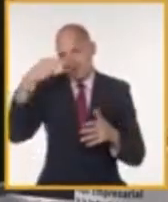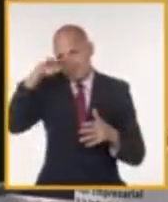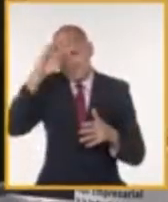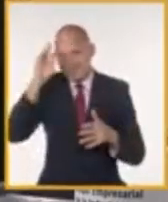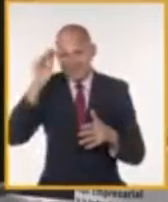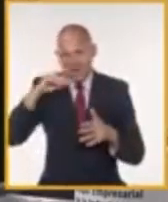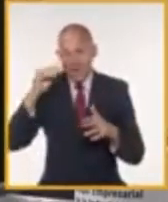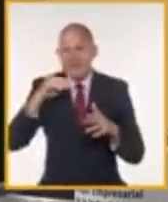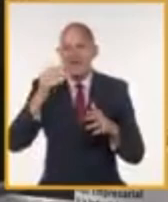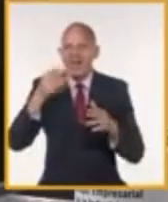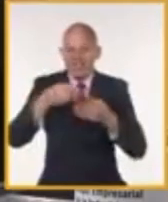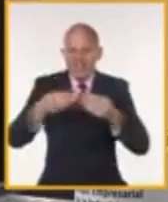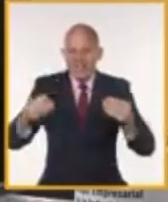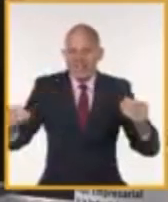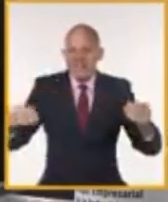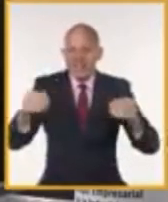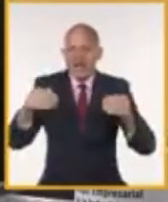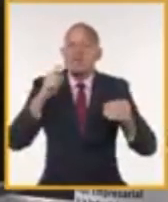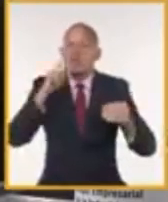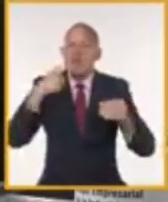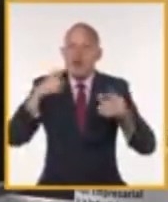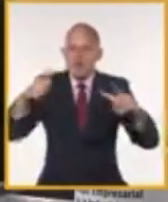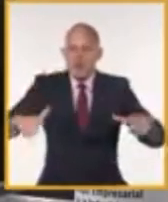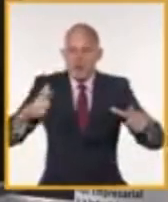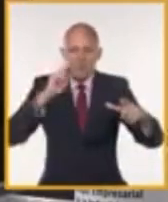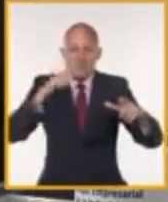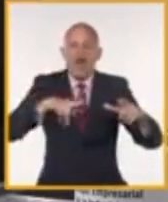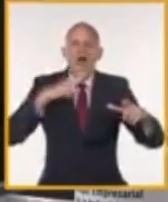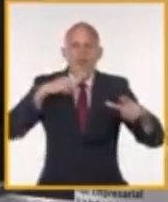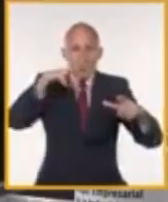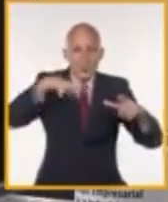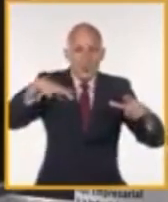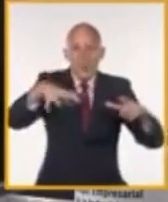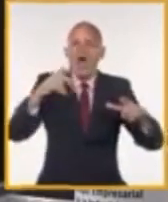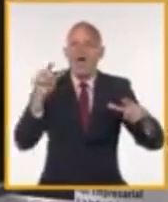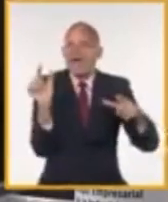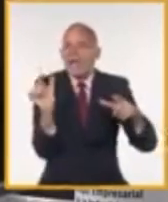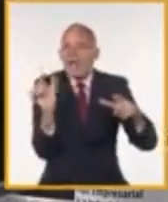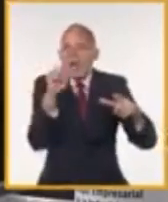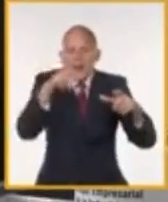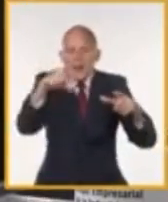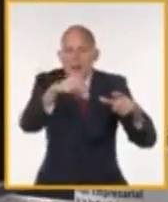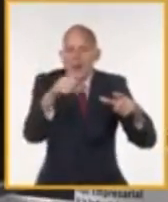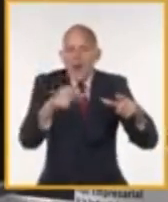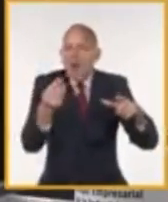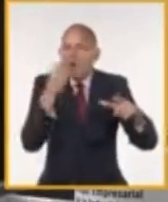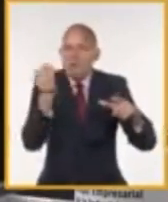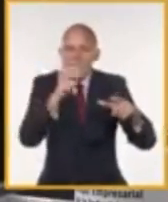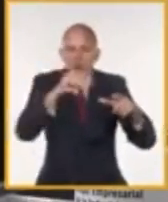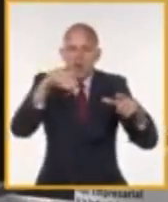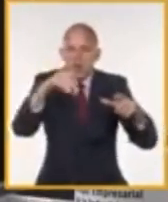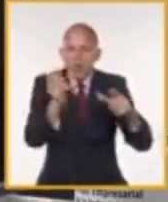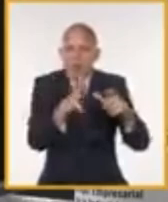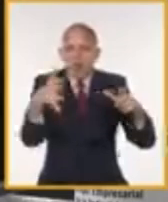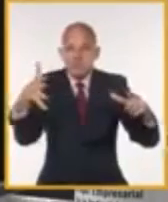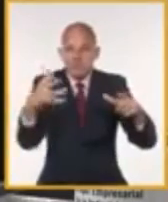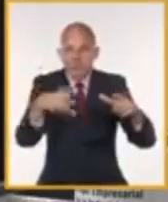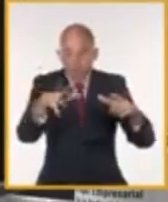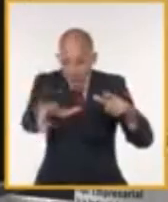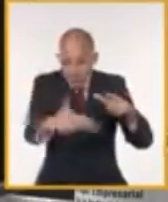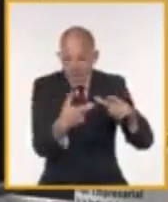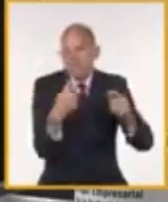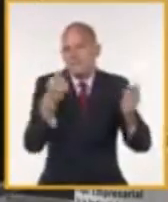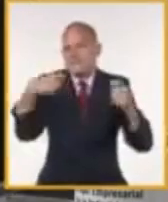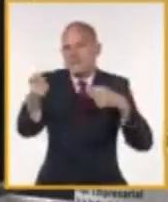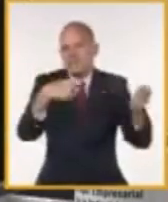la necesidad de formar ese grupo de tecnólogos que tienen la misión de desarrollar con éxito los